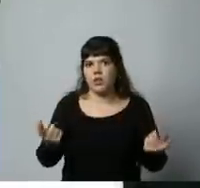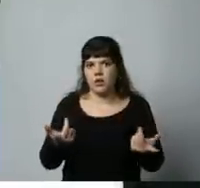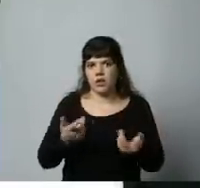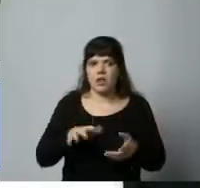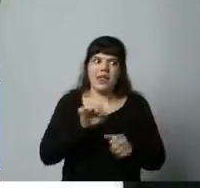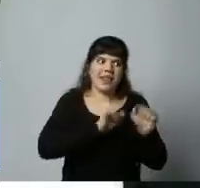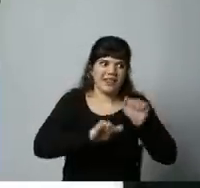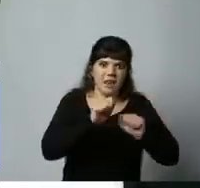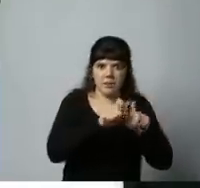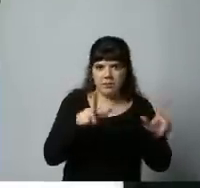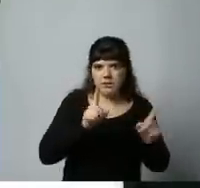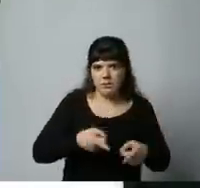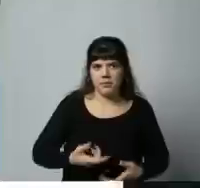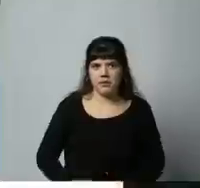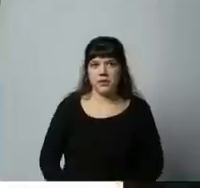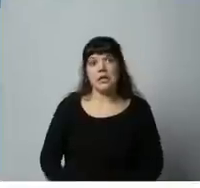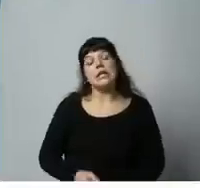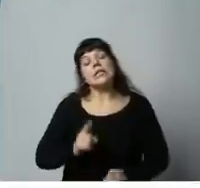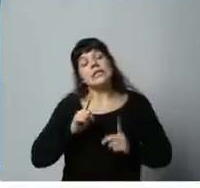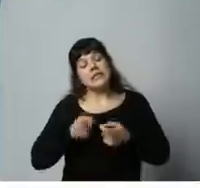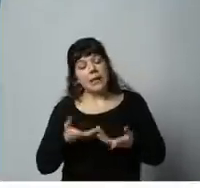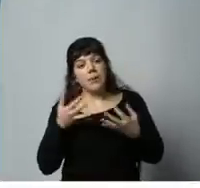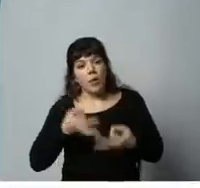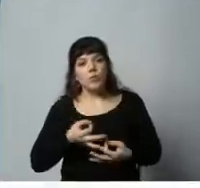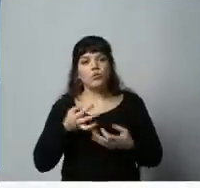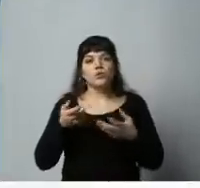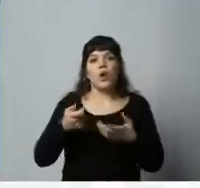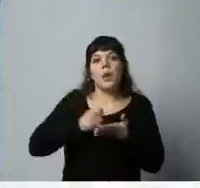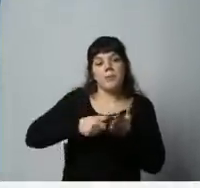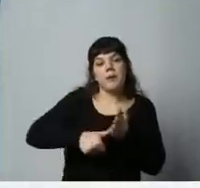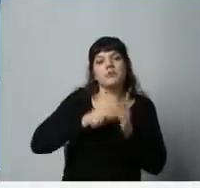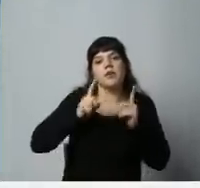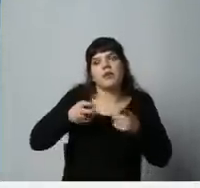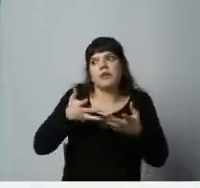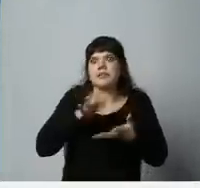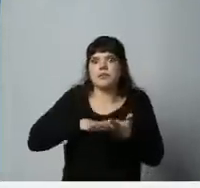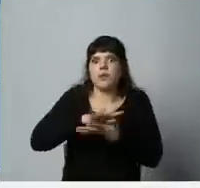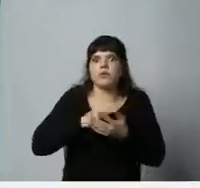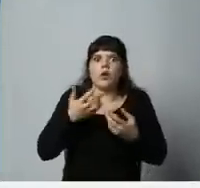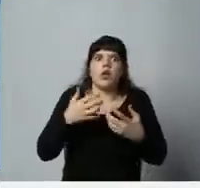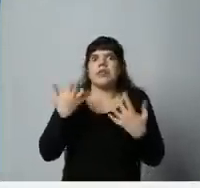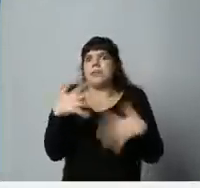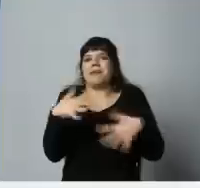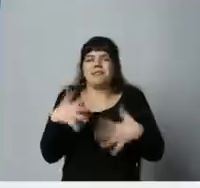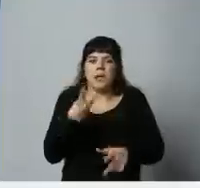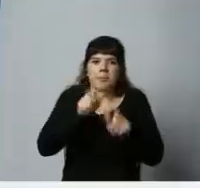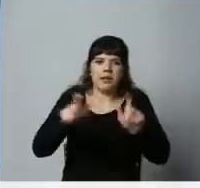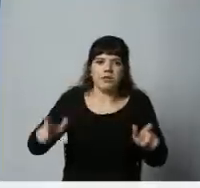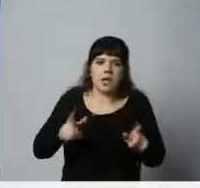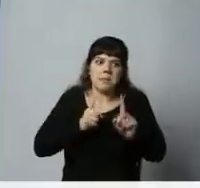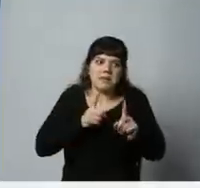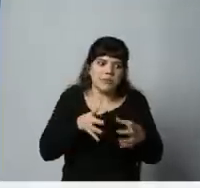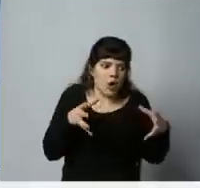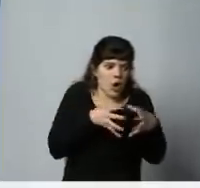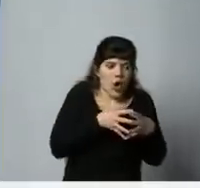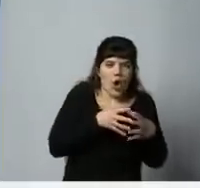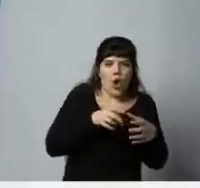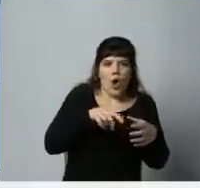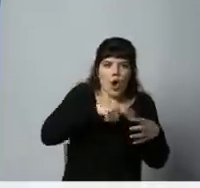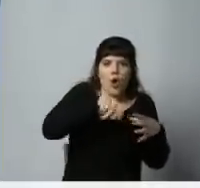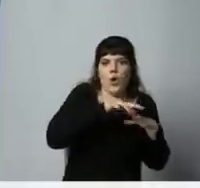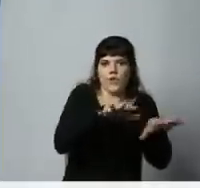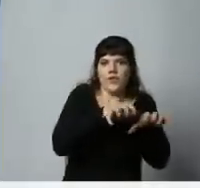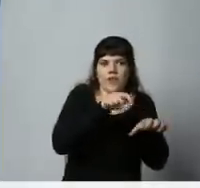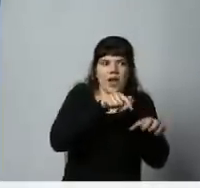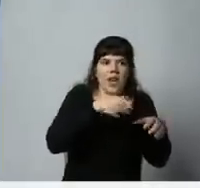higiene para las personas es que justamente también en las pensiones muchas veces lo que pasa es que de repente muchas personas en el mismo cuarto o hay toda una familia